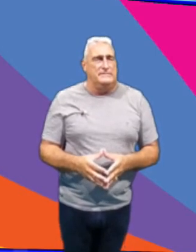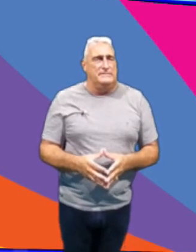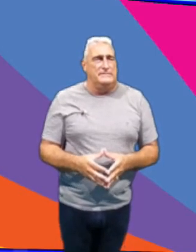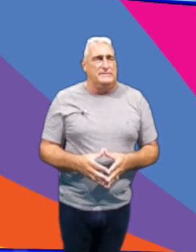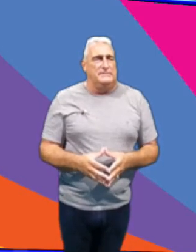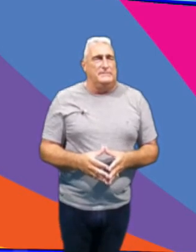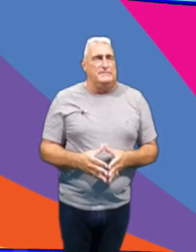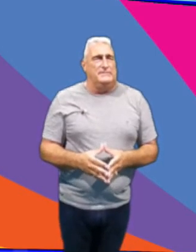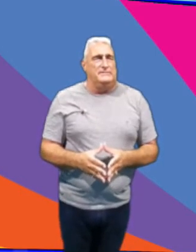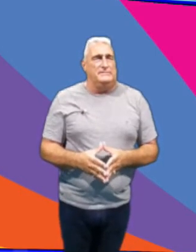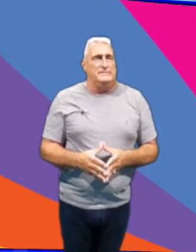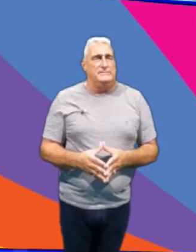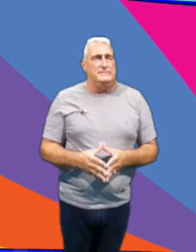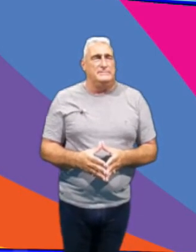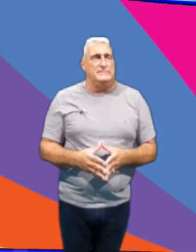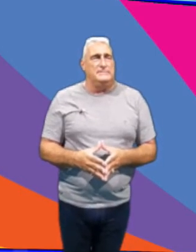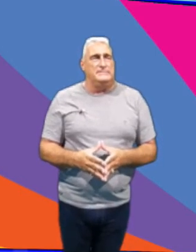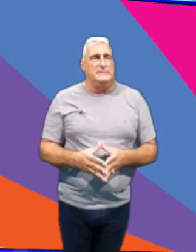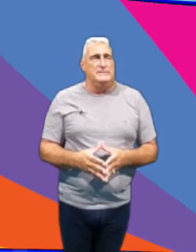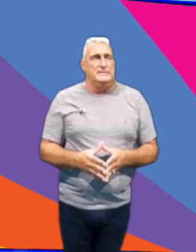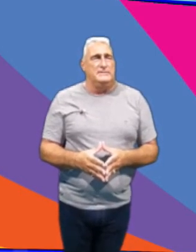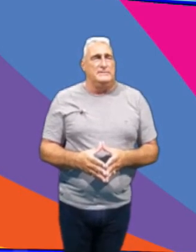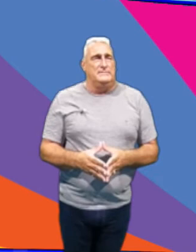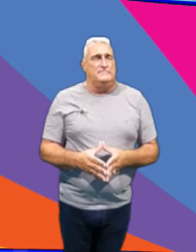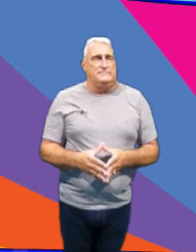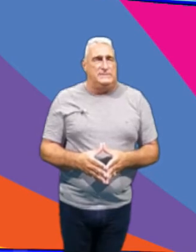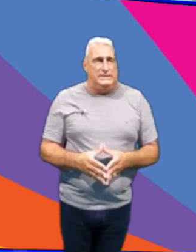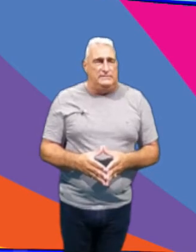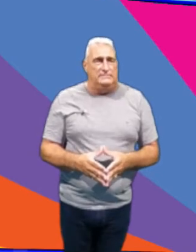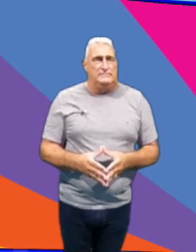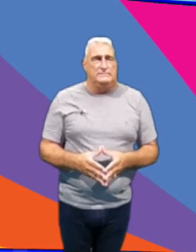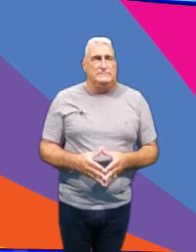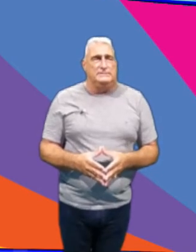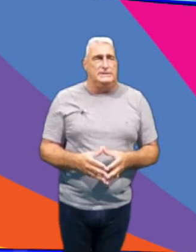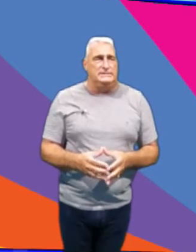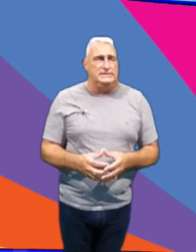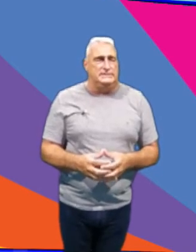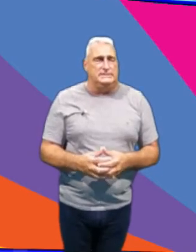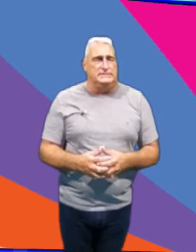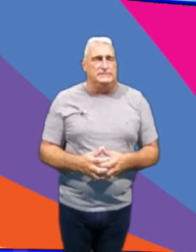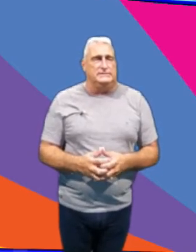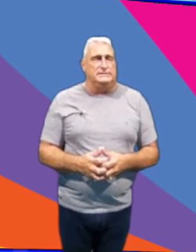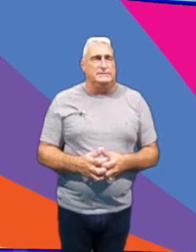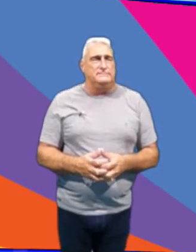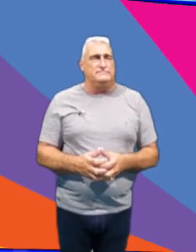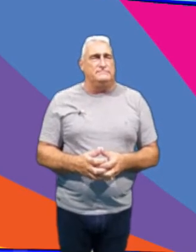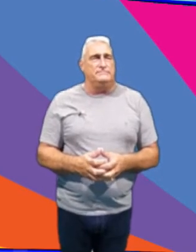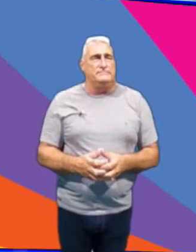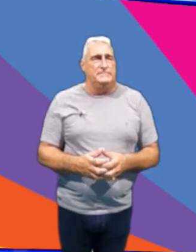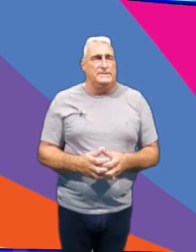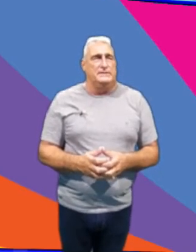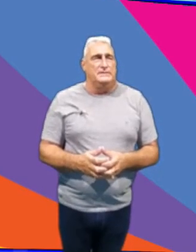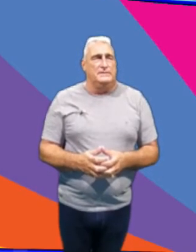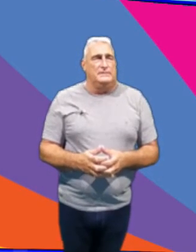más piola, más tranquila, está, a nivel nacional, digo, ¿eh? Sí. En Manes,